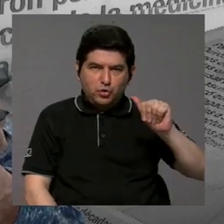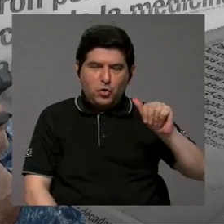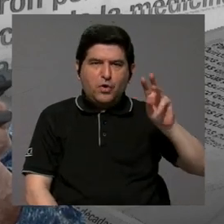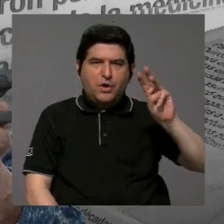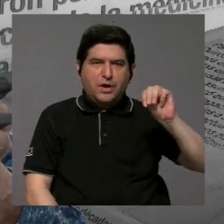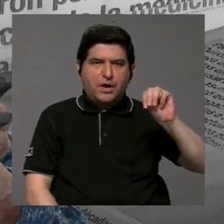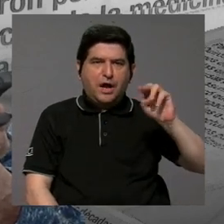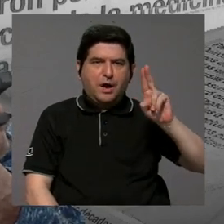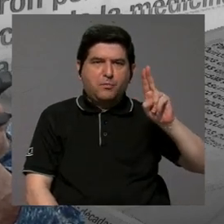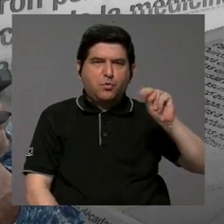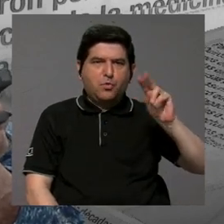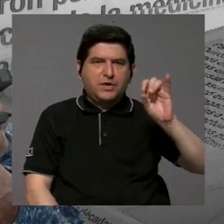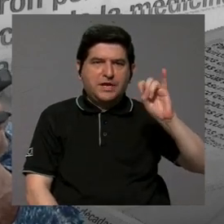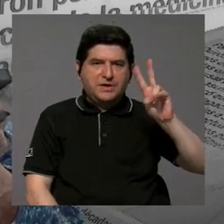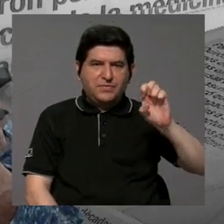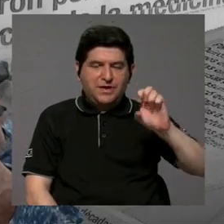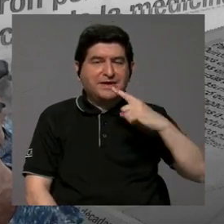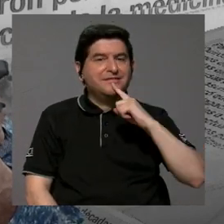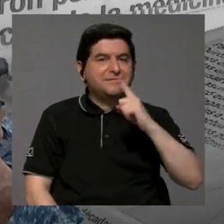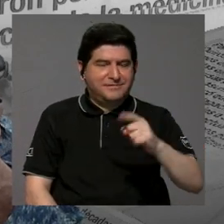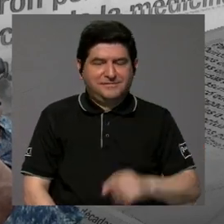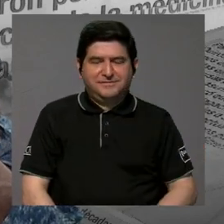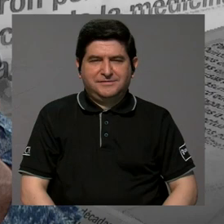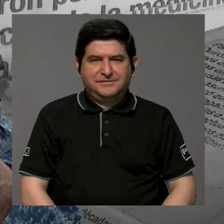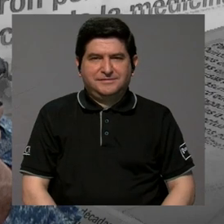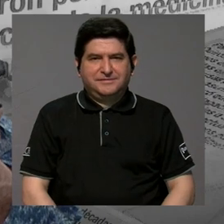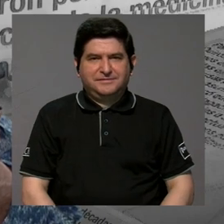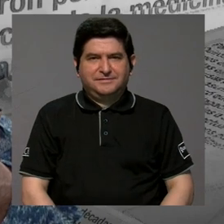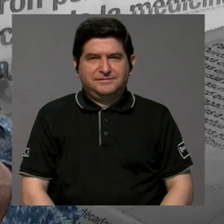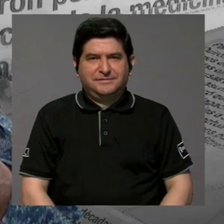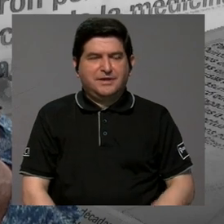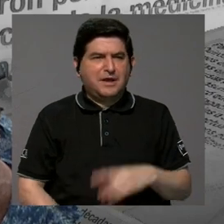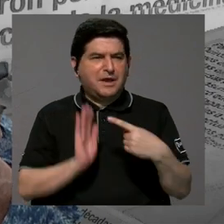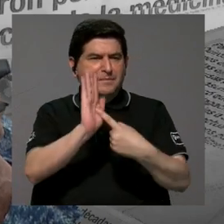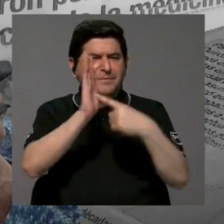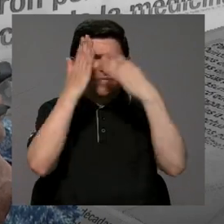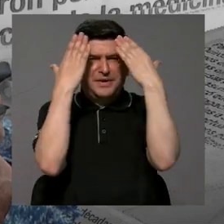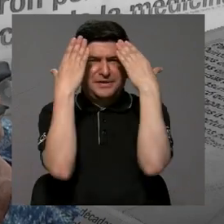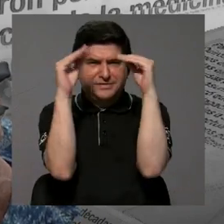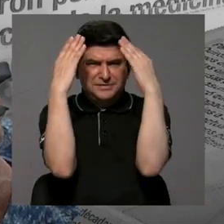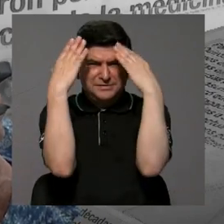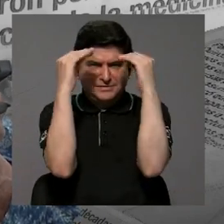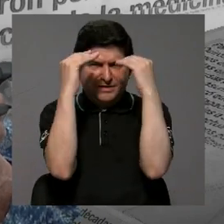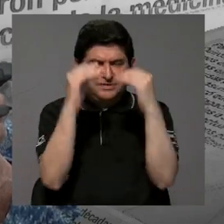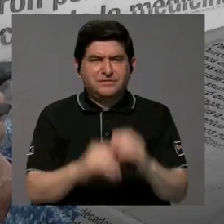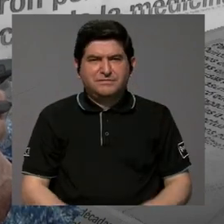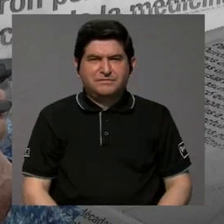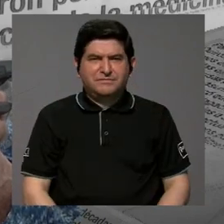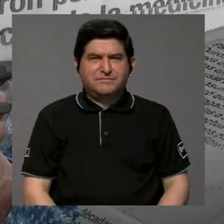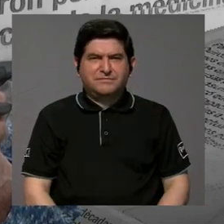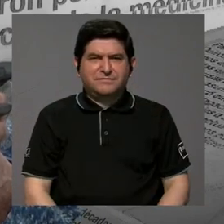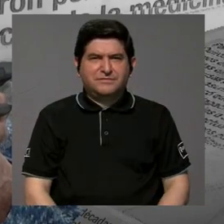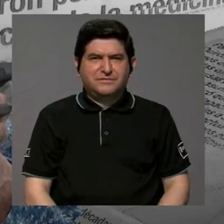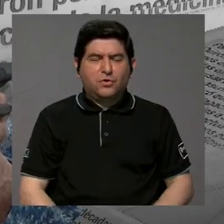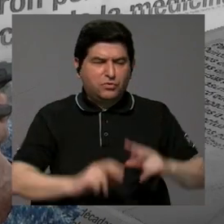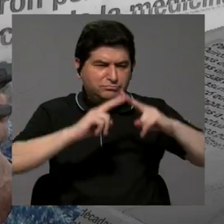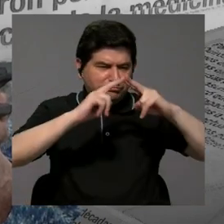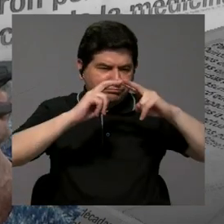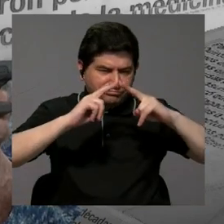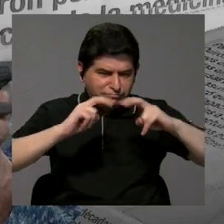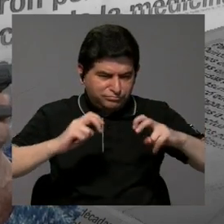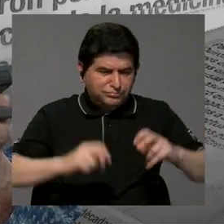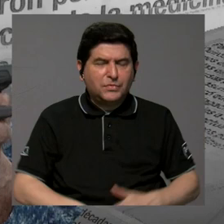Munibe llega y dice que es que presentó un informe que muestra